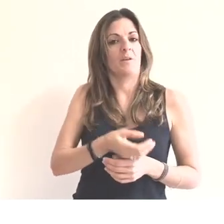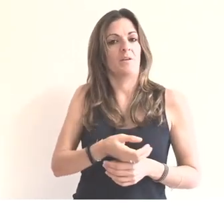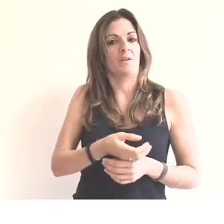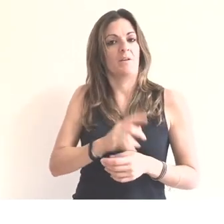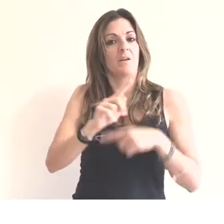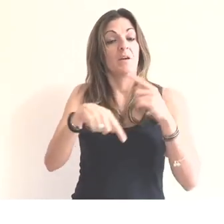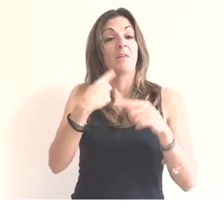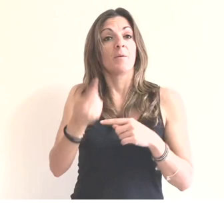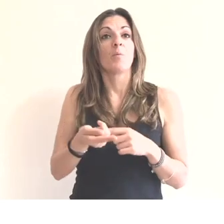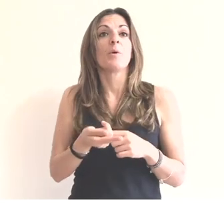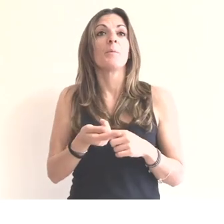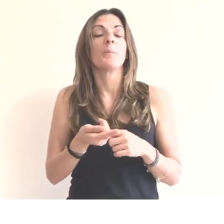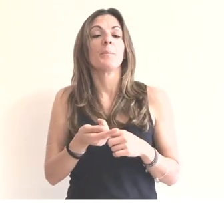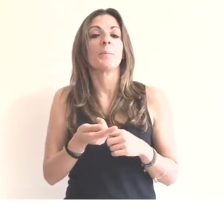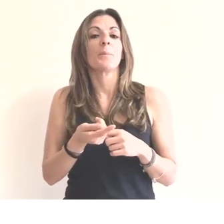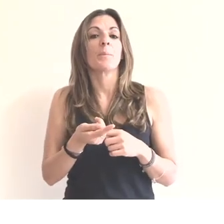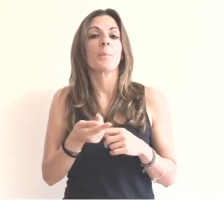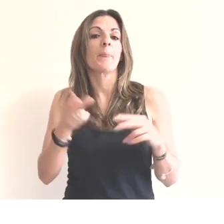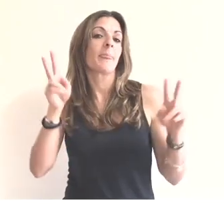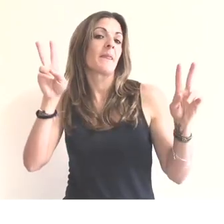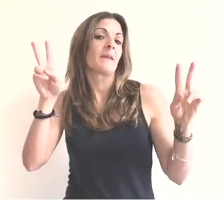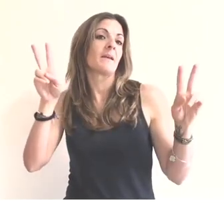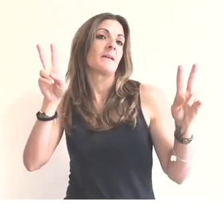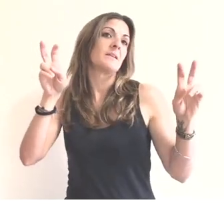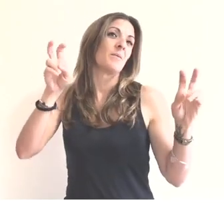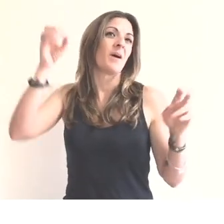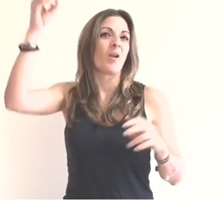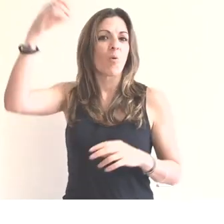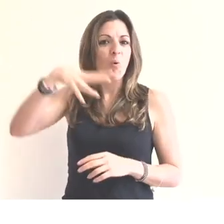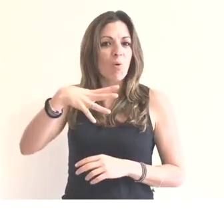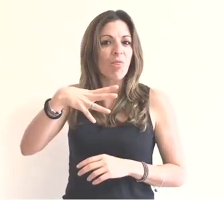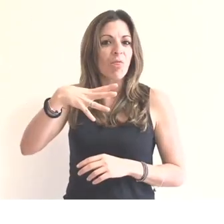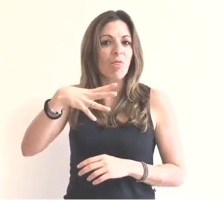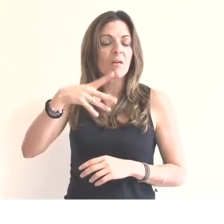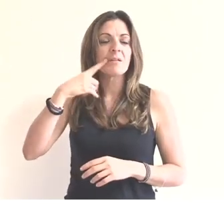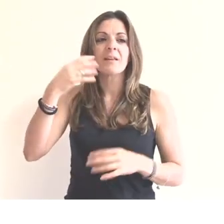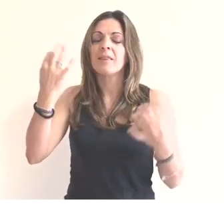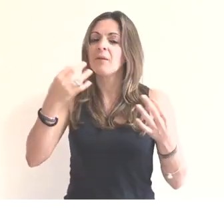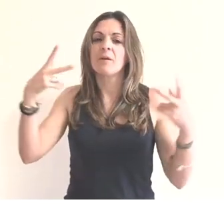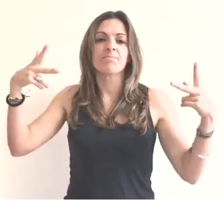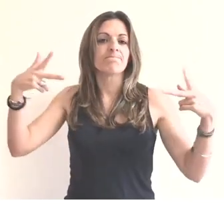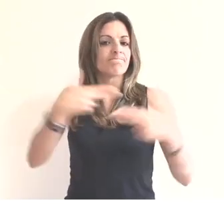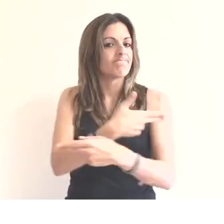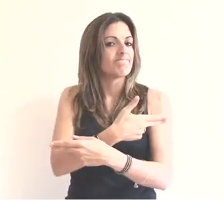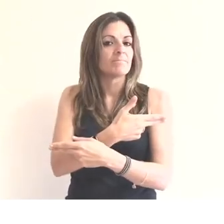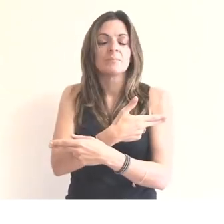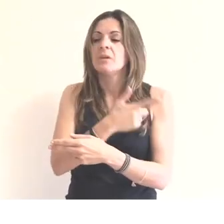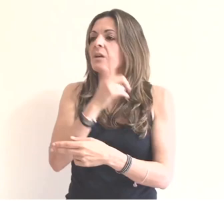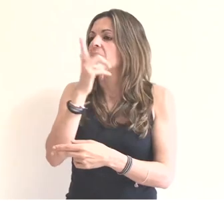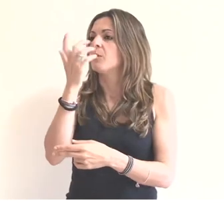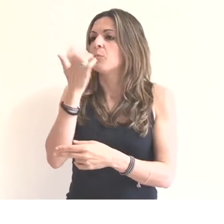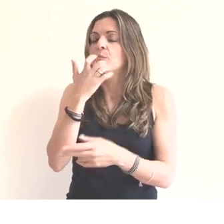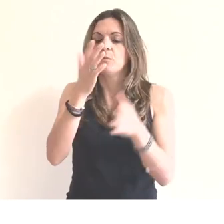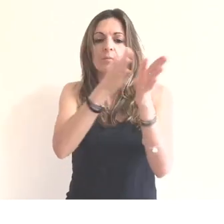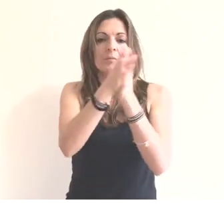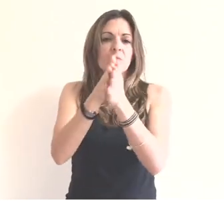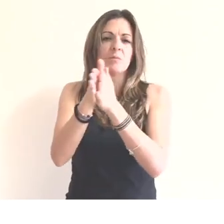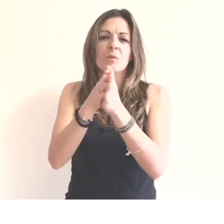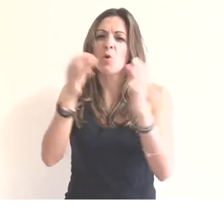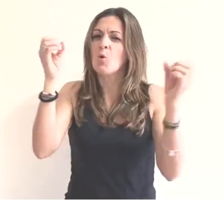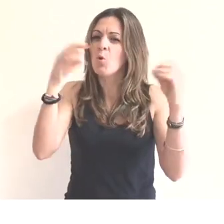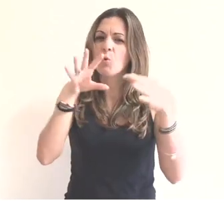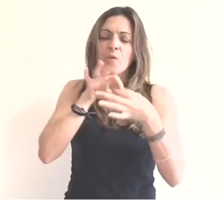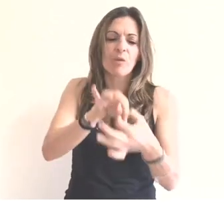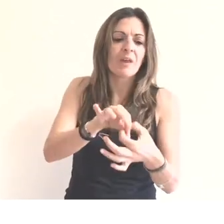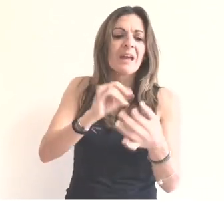está bajando tu nivel de glucosa, ¿de acuerdo? Entonces, aprovecha y cena en ese momento. Con respecto a la